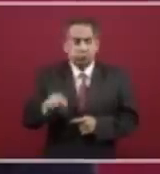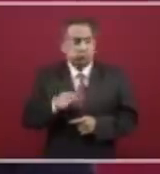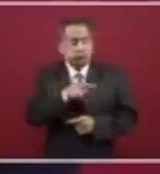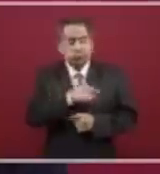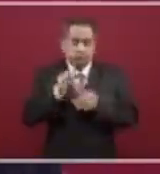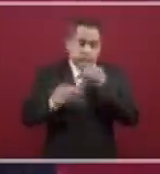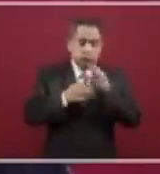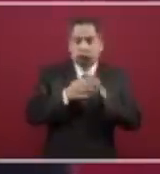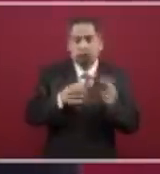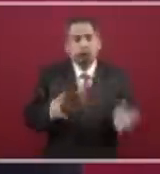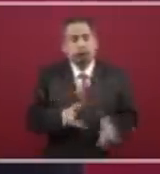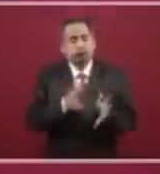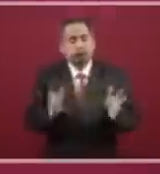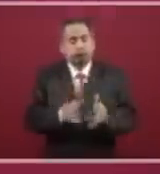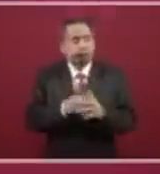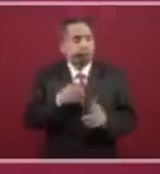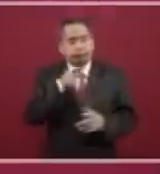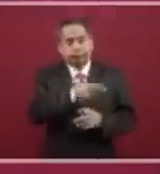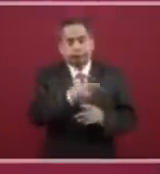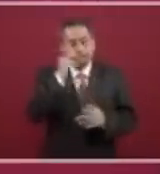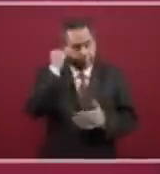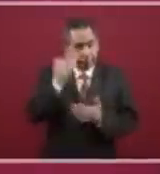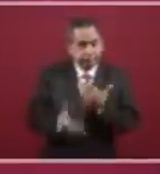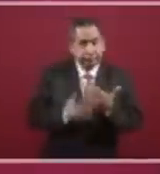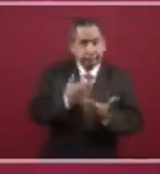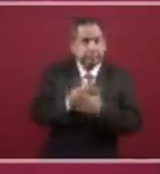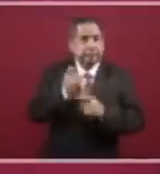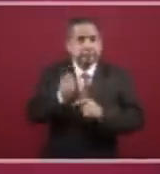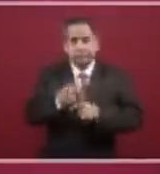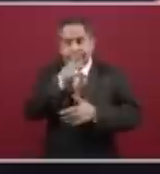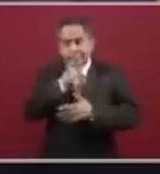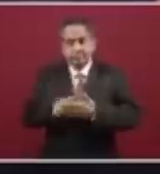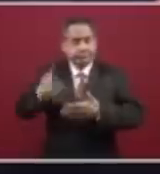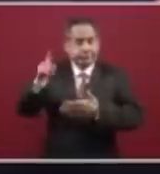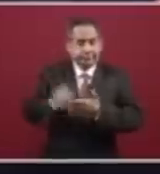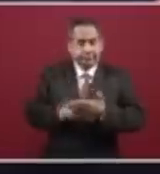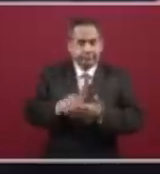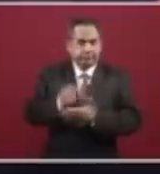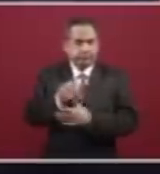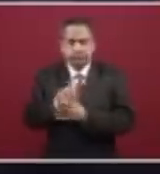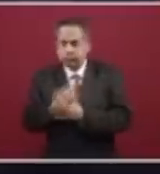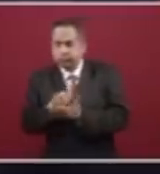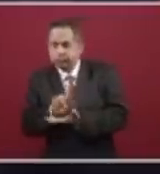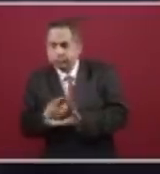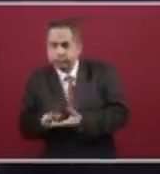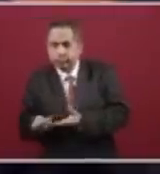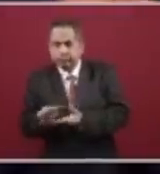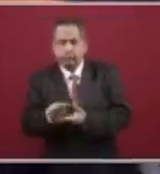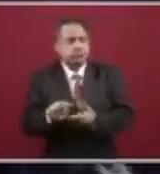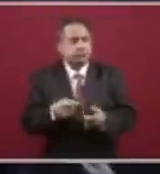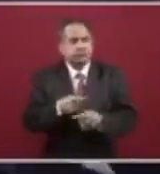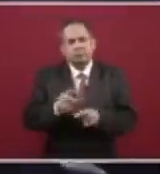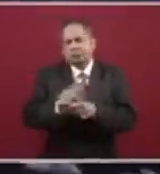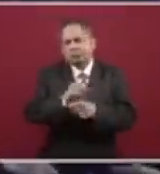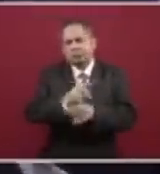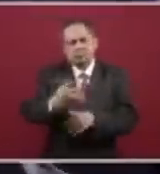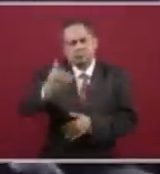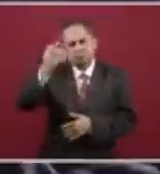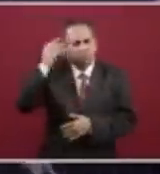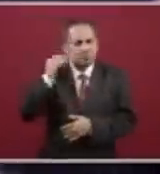ahora esta iniciativa de cancelación en la partida secreta desde hace muchos años